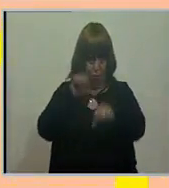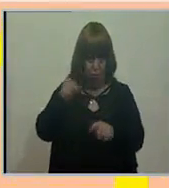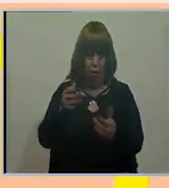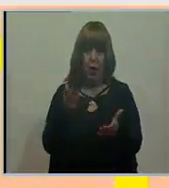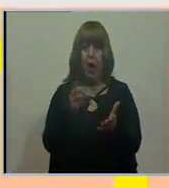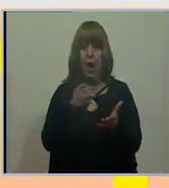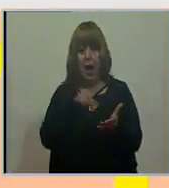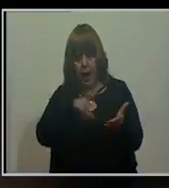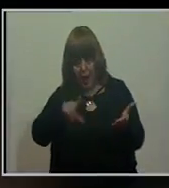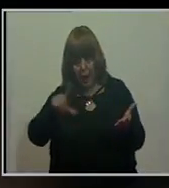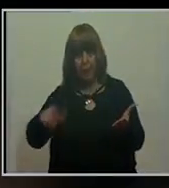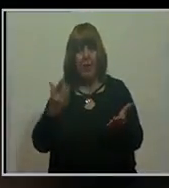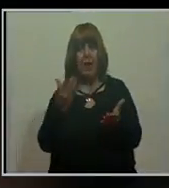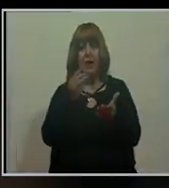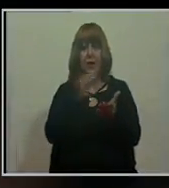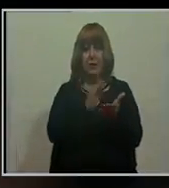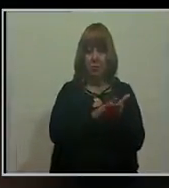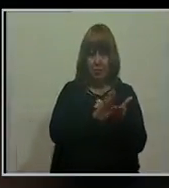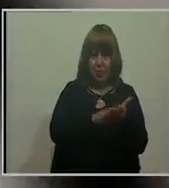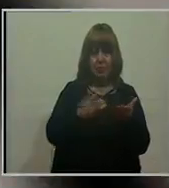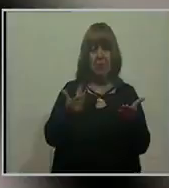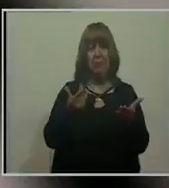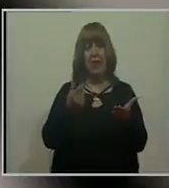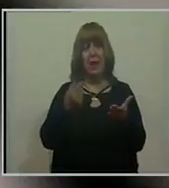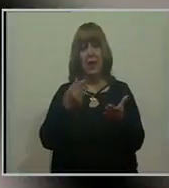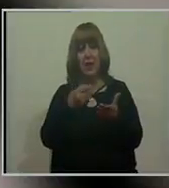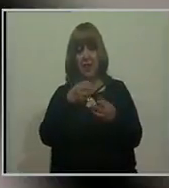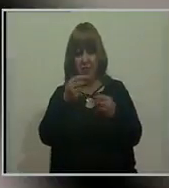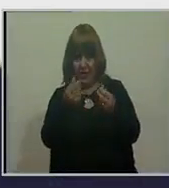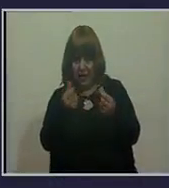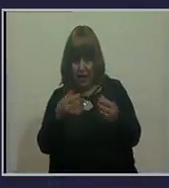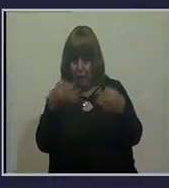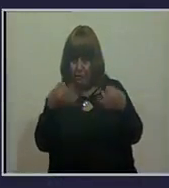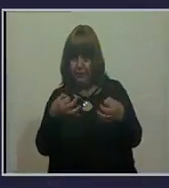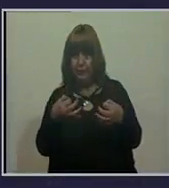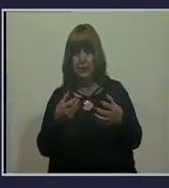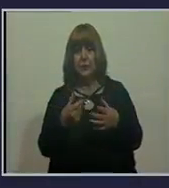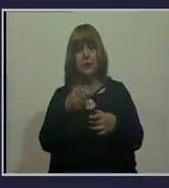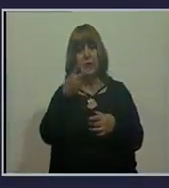en efectivo. Ya son más de 20 las detenciones en la causa.